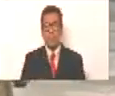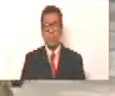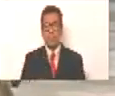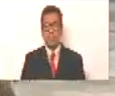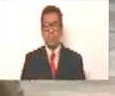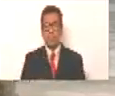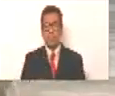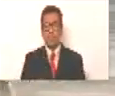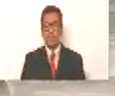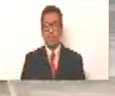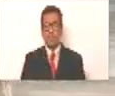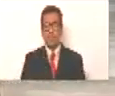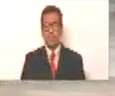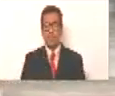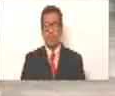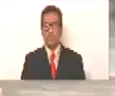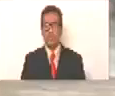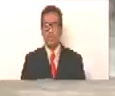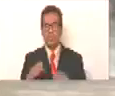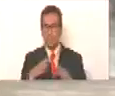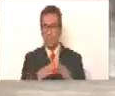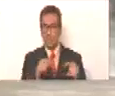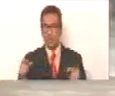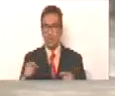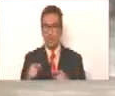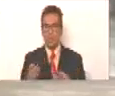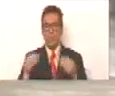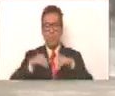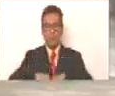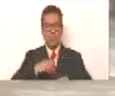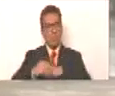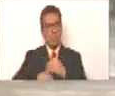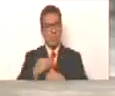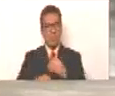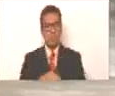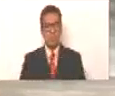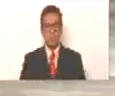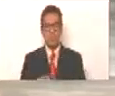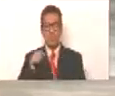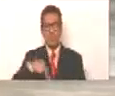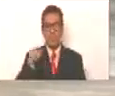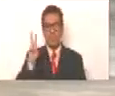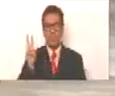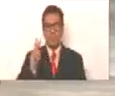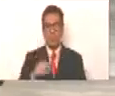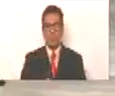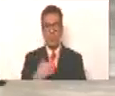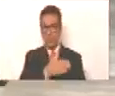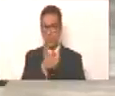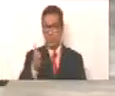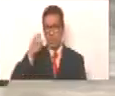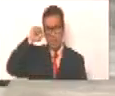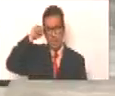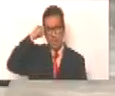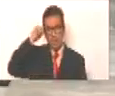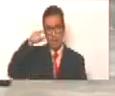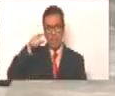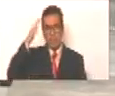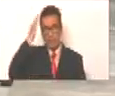los laudos y esos acuerdos que hubo. Pero Venezuela, ustedes recordarán y lo sabrán más que